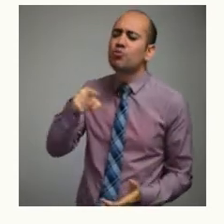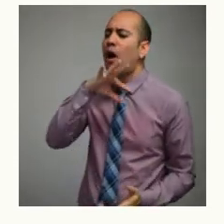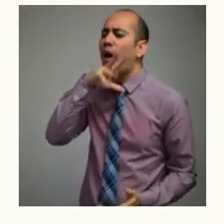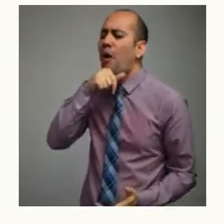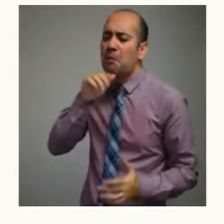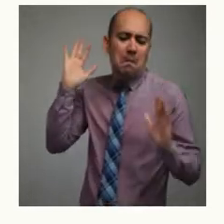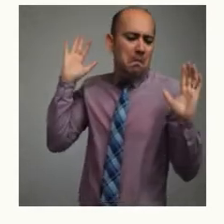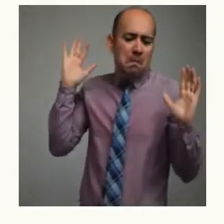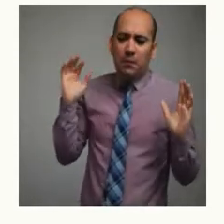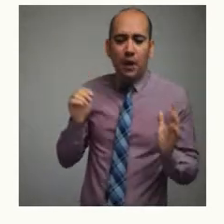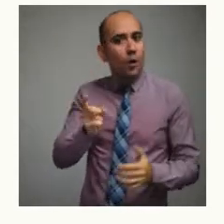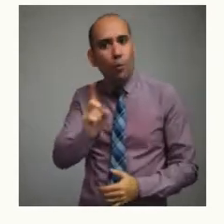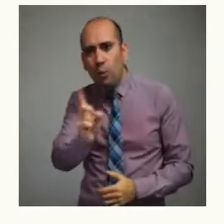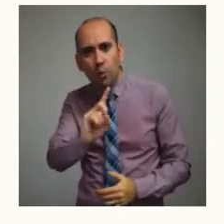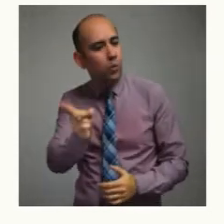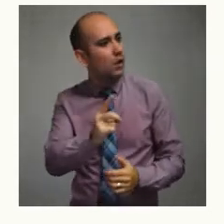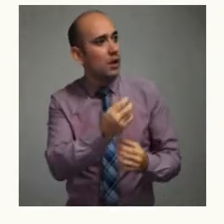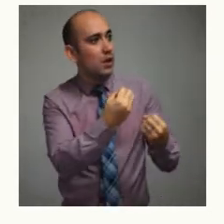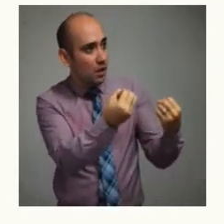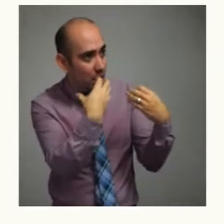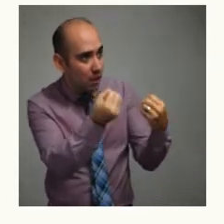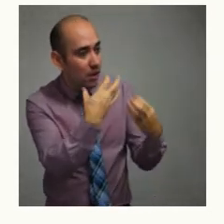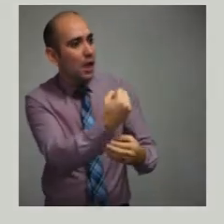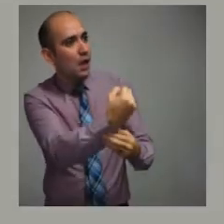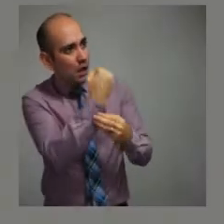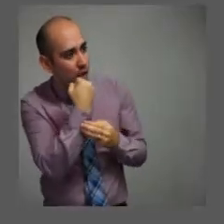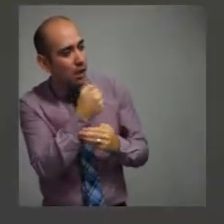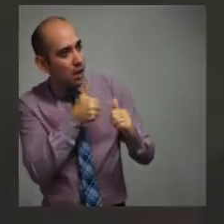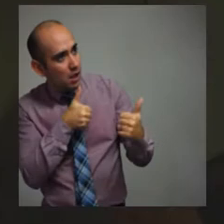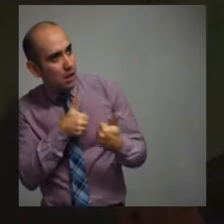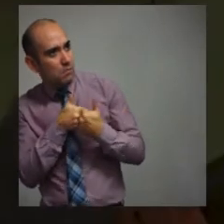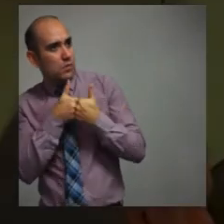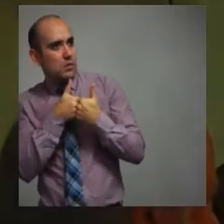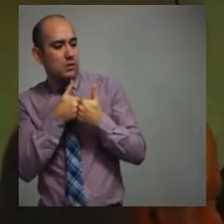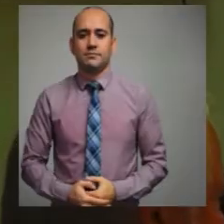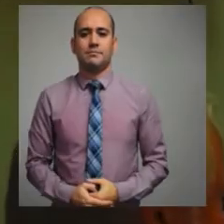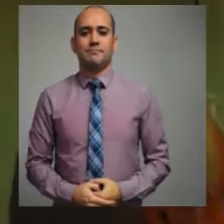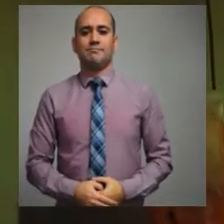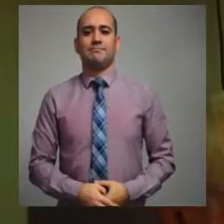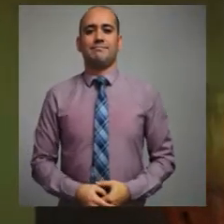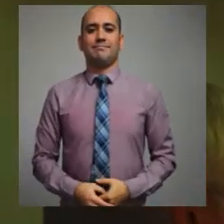No, ellos están ahí siempre pendientes, apoyándonos.